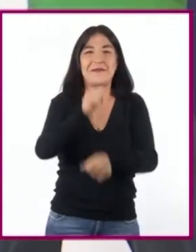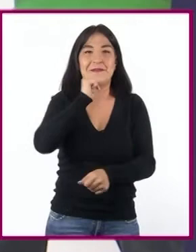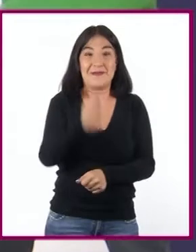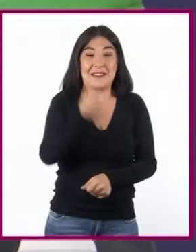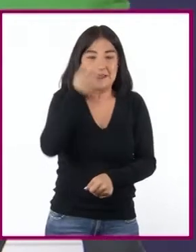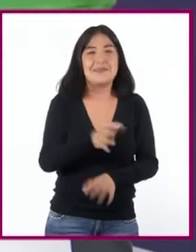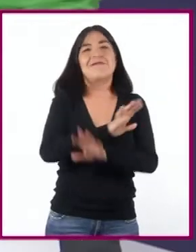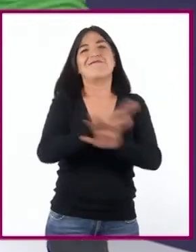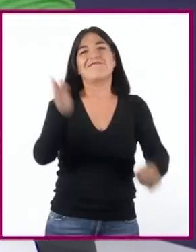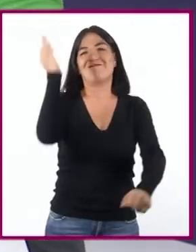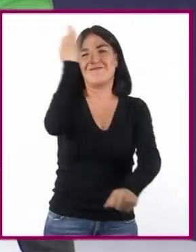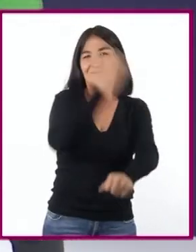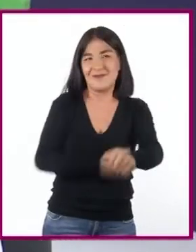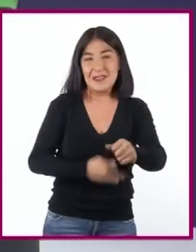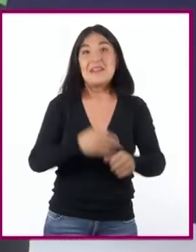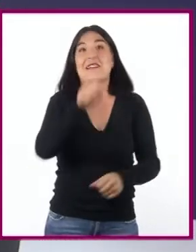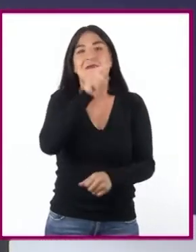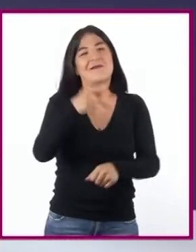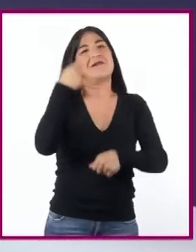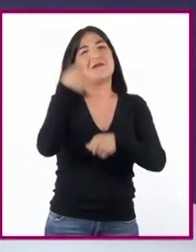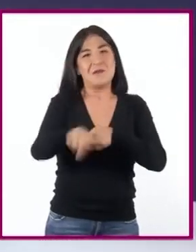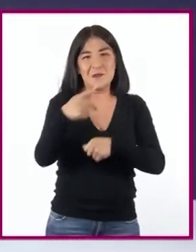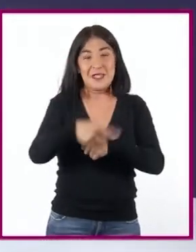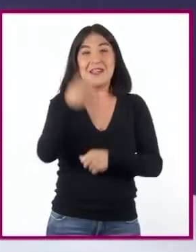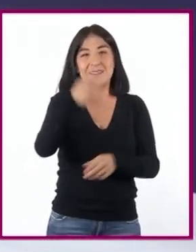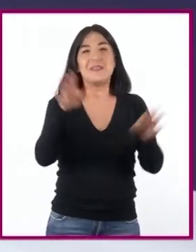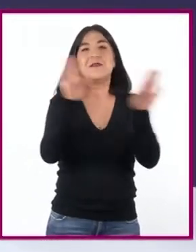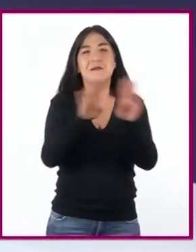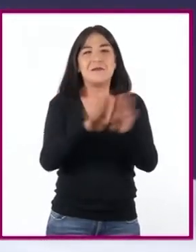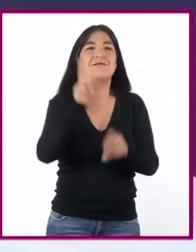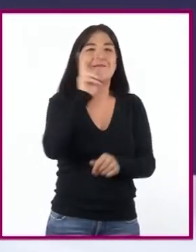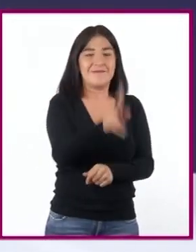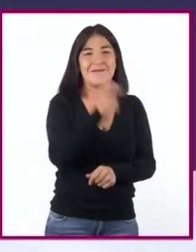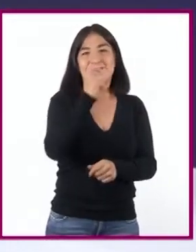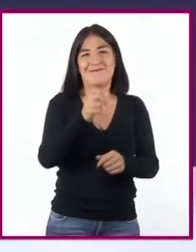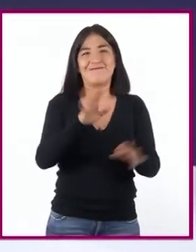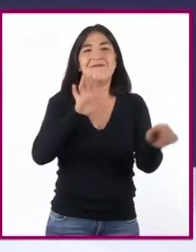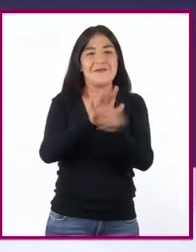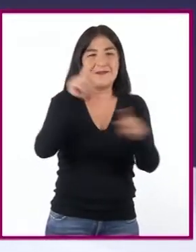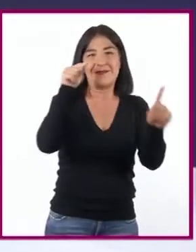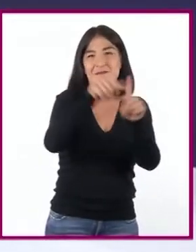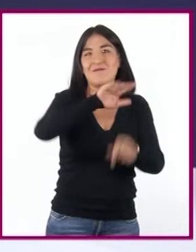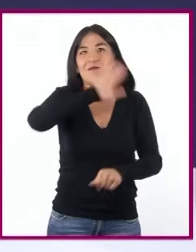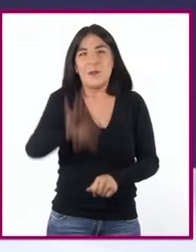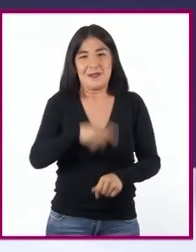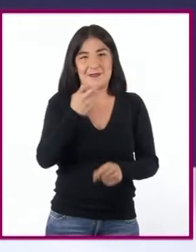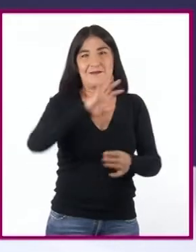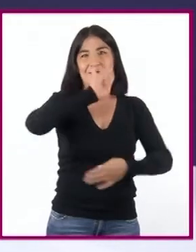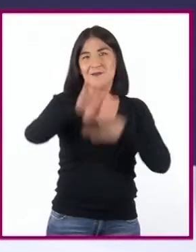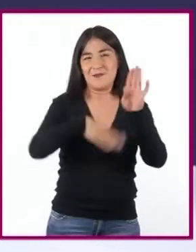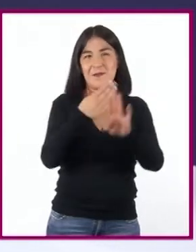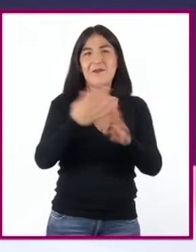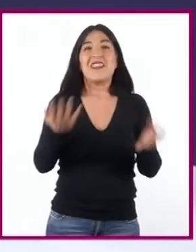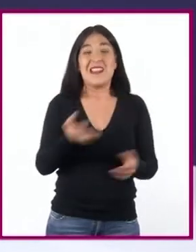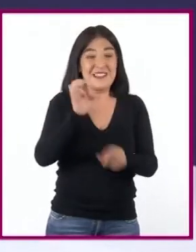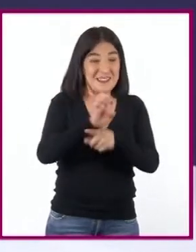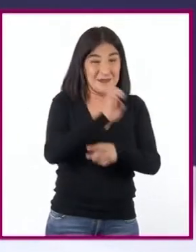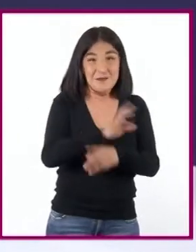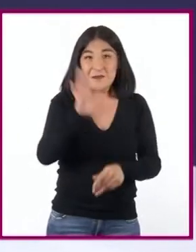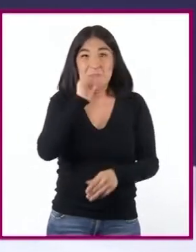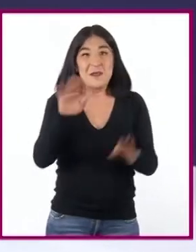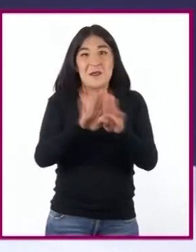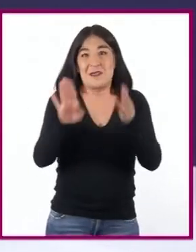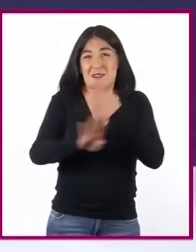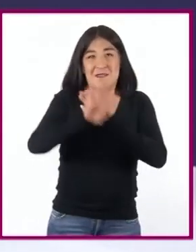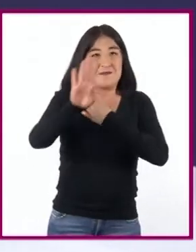tarde. Además, es muy peligrosa, lo que la hace una de las principales causas de muerte en el mundo. ¿Entonces no podemos hacer nada para